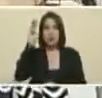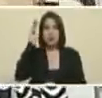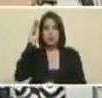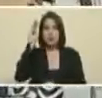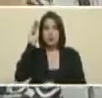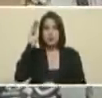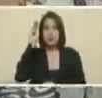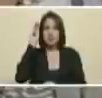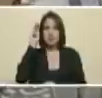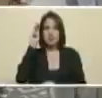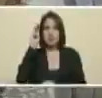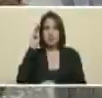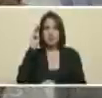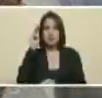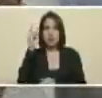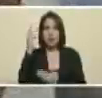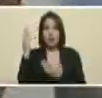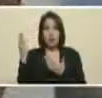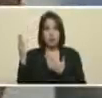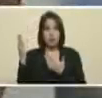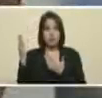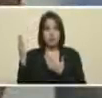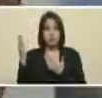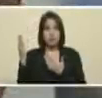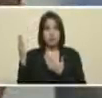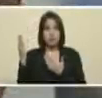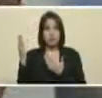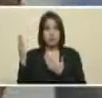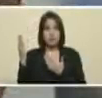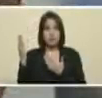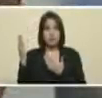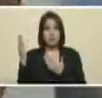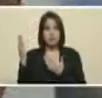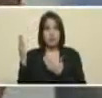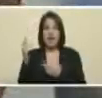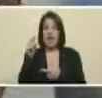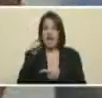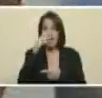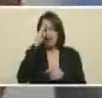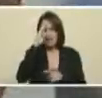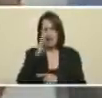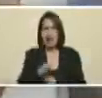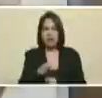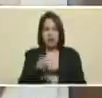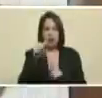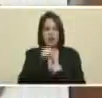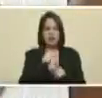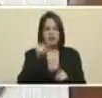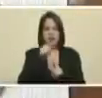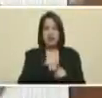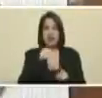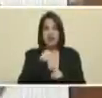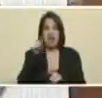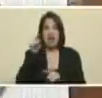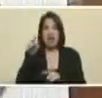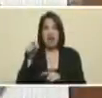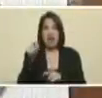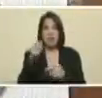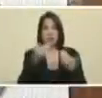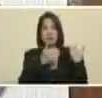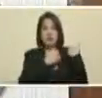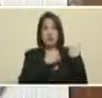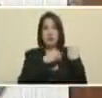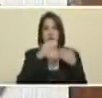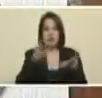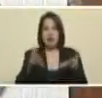compañero Alí Rodríguez Araque. Fue el comandante directo de esa batalla y de esa victoria.